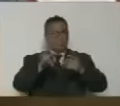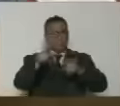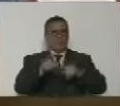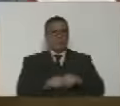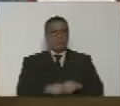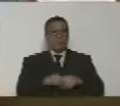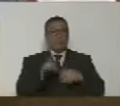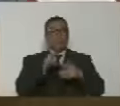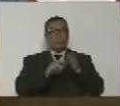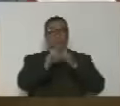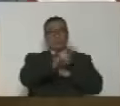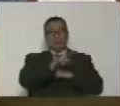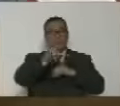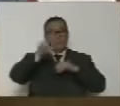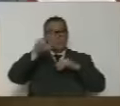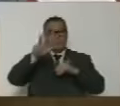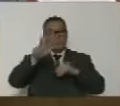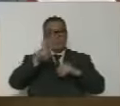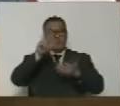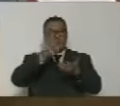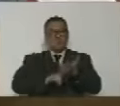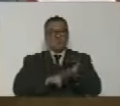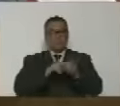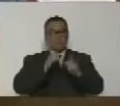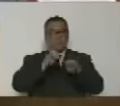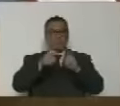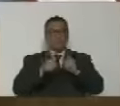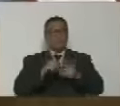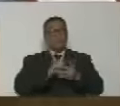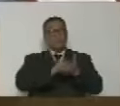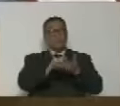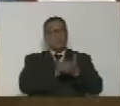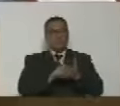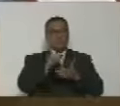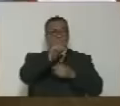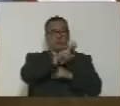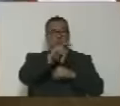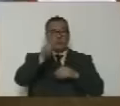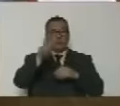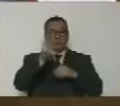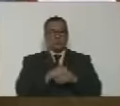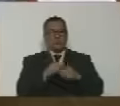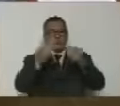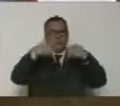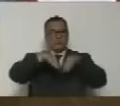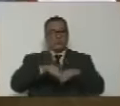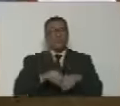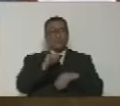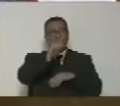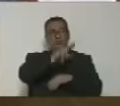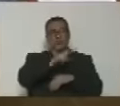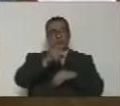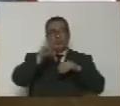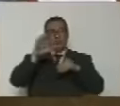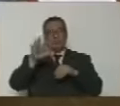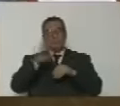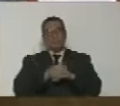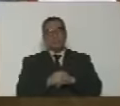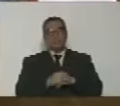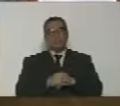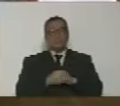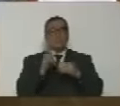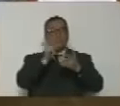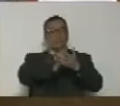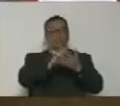Siguiente. 33º. Se sugiere aprobar con modificación el artículo 32, el cual pasa a ser el artículo 35,